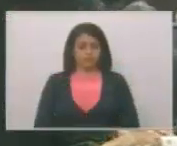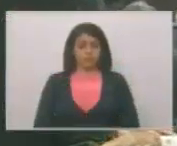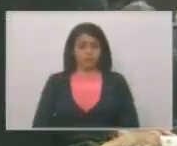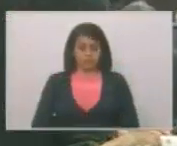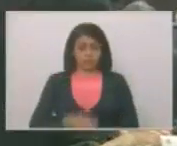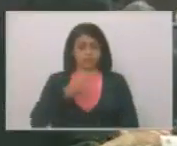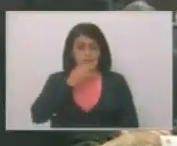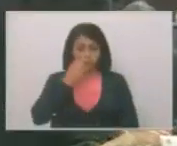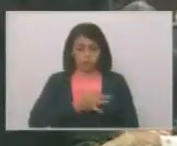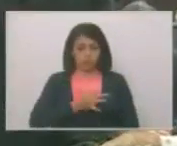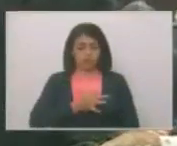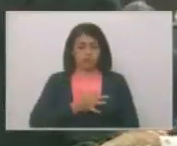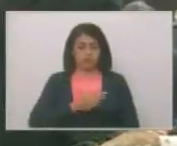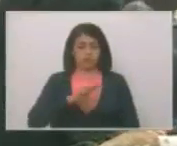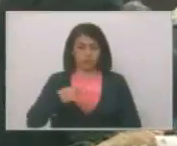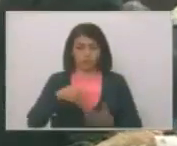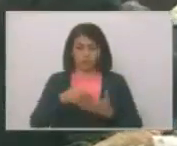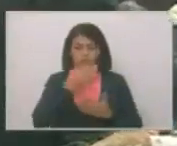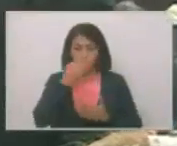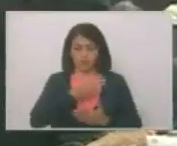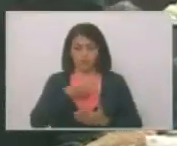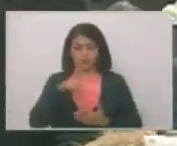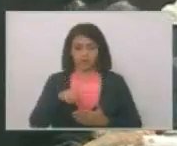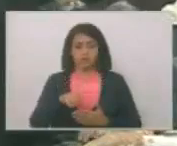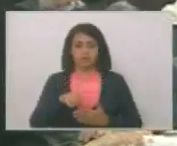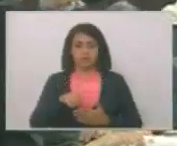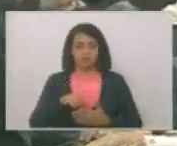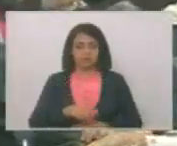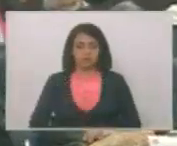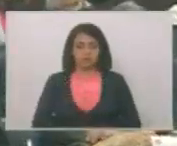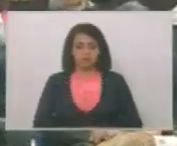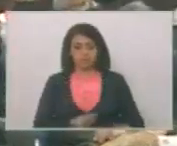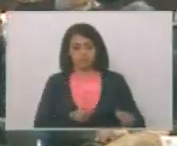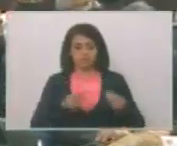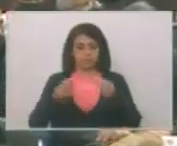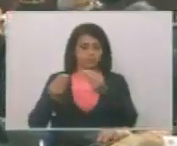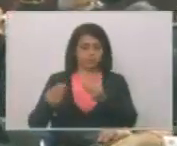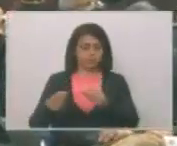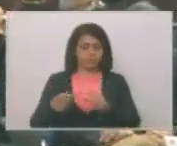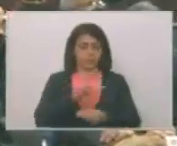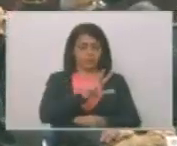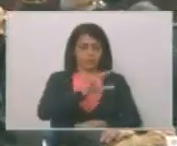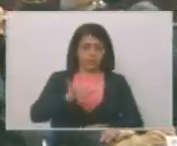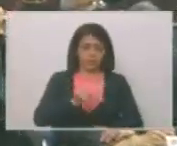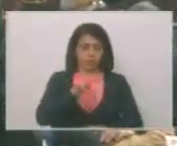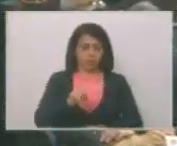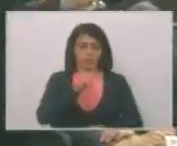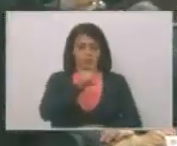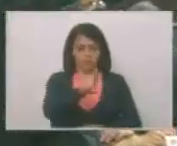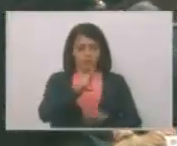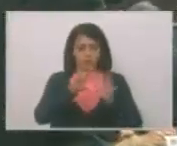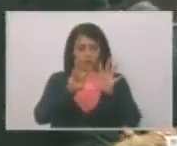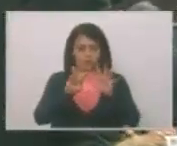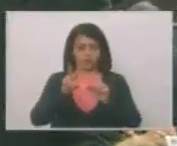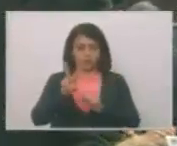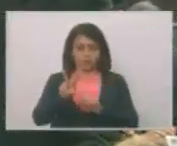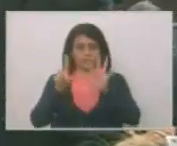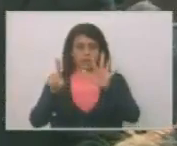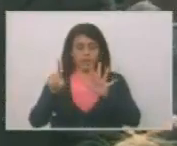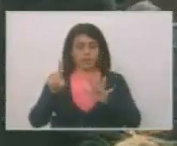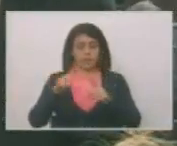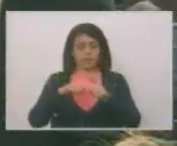ratificaron pues que verdaderamente se le confirió ese 3 de junio de 1826, el título